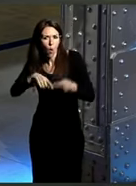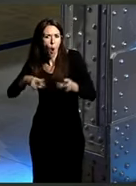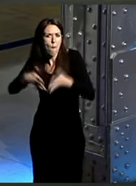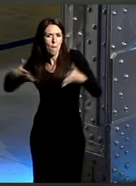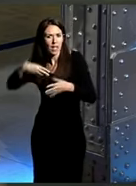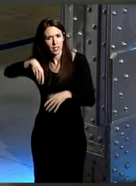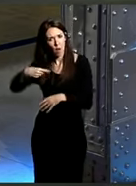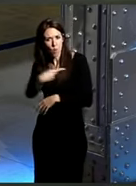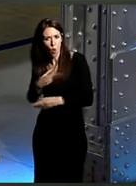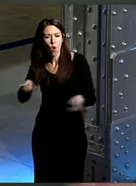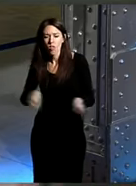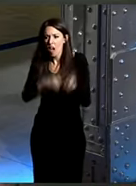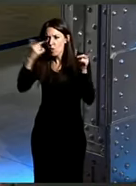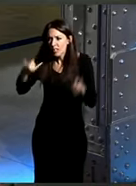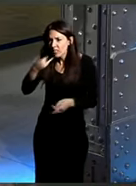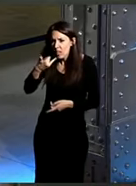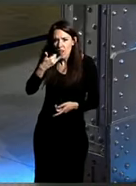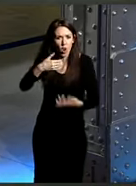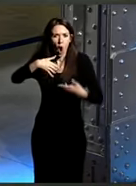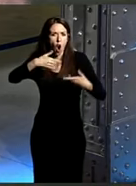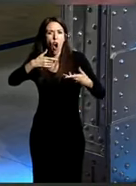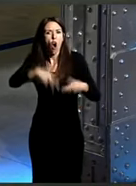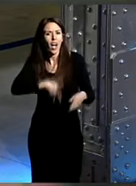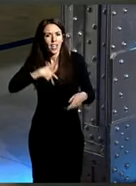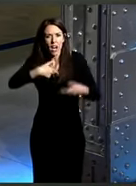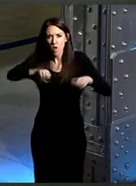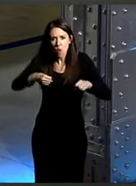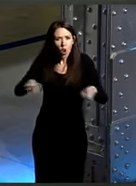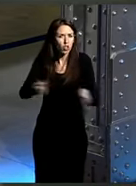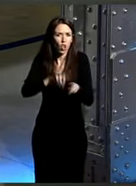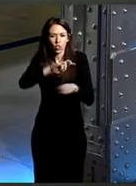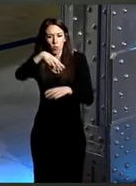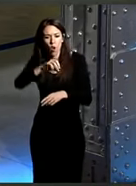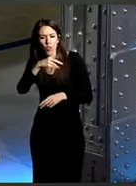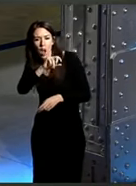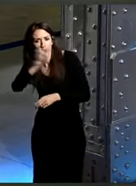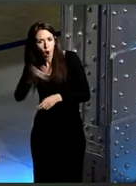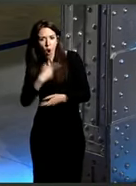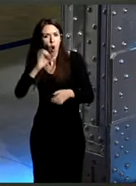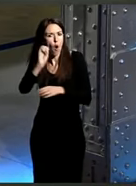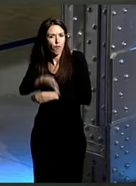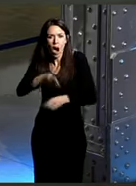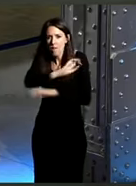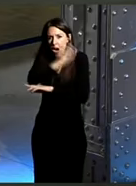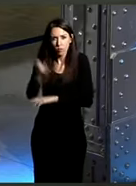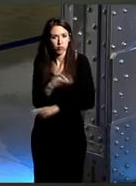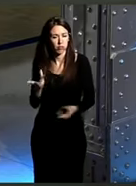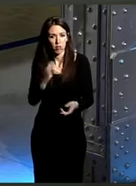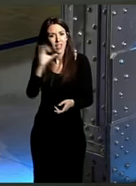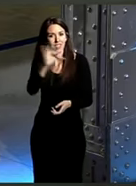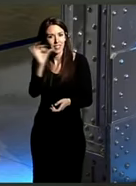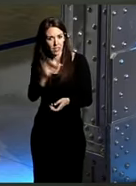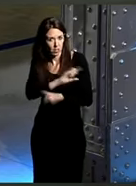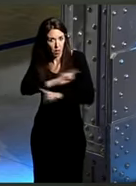MetaMOOC, ¿viste? Ni con Telefónica, ni con General Motors, ni con Mondragón, ni con Obama, ni con ISIS,